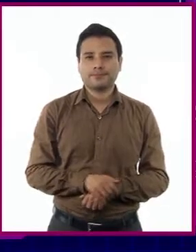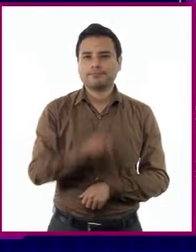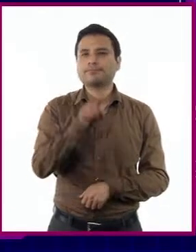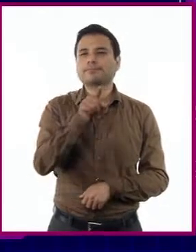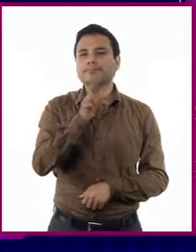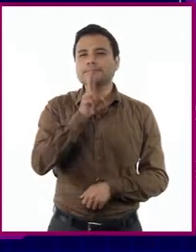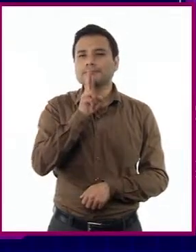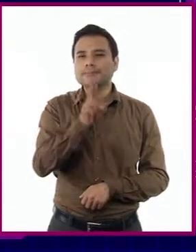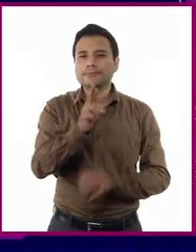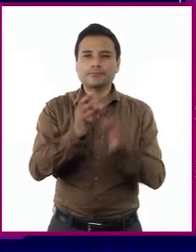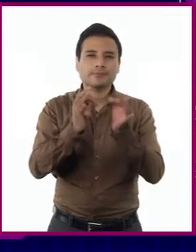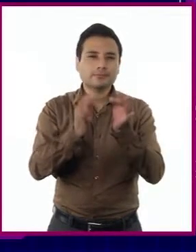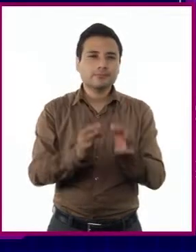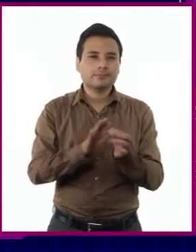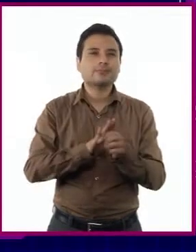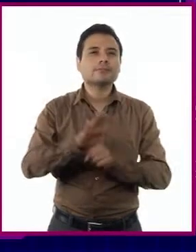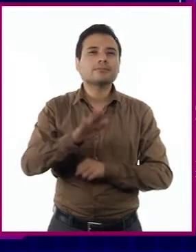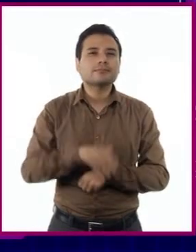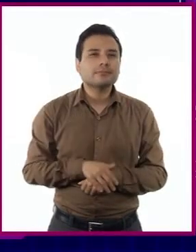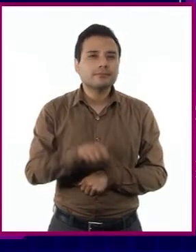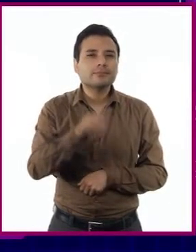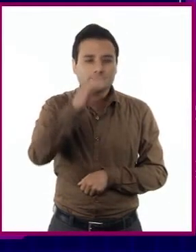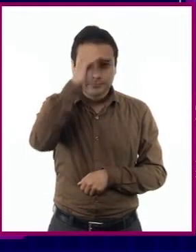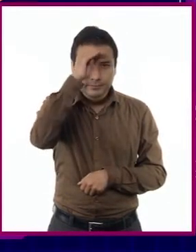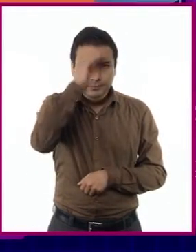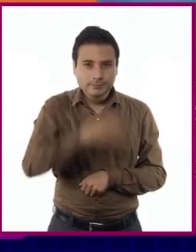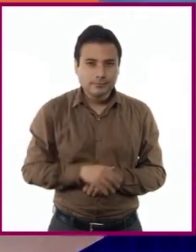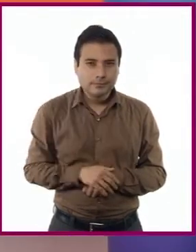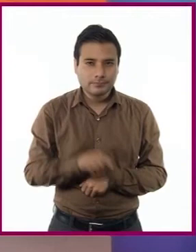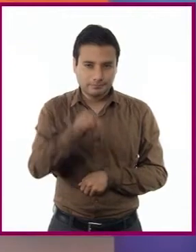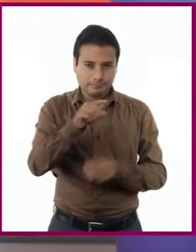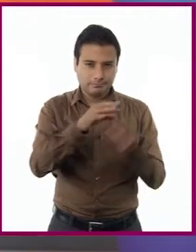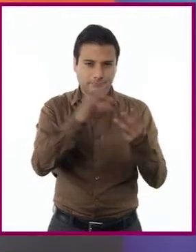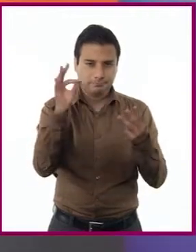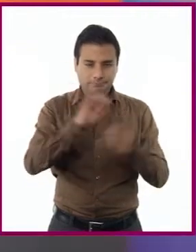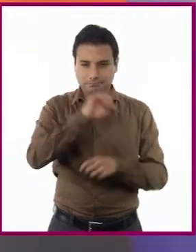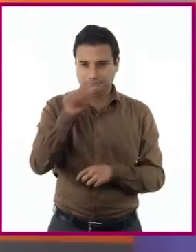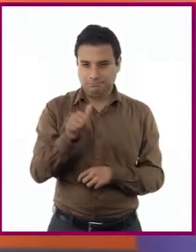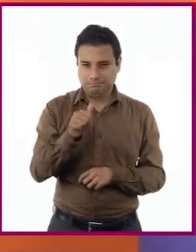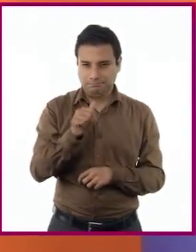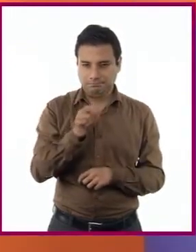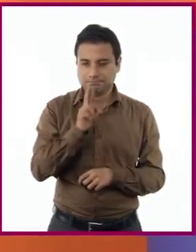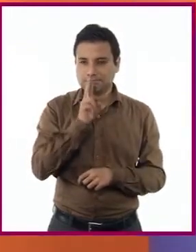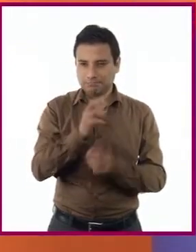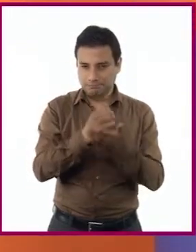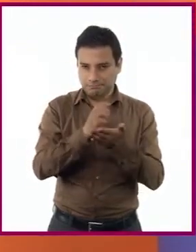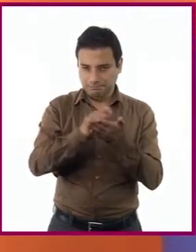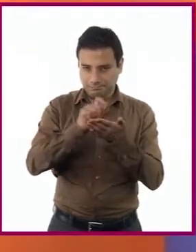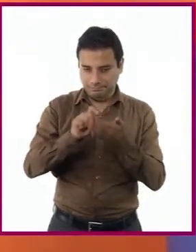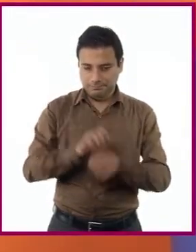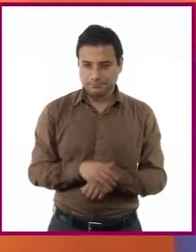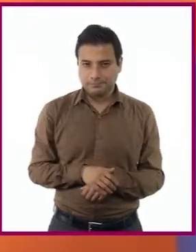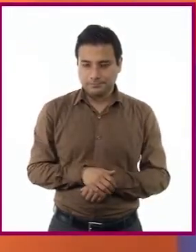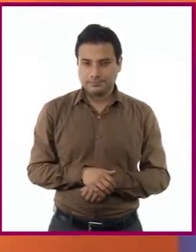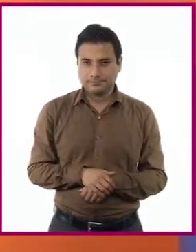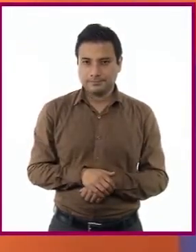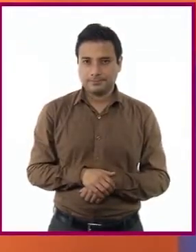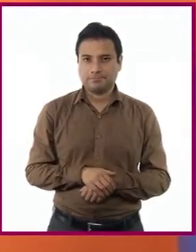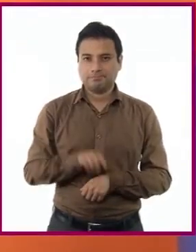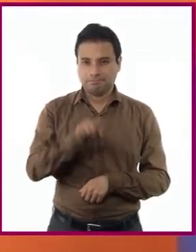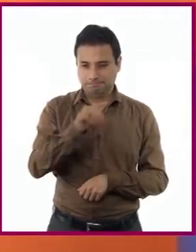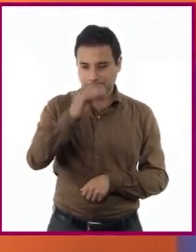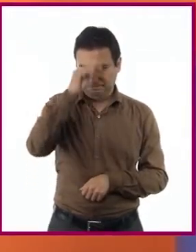correcta y justifiquen su respuesta para llegar a un acuerdo primero reflexione sobre lo